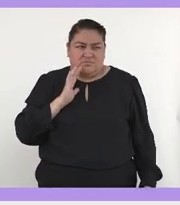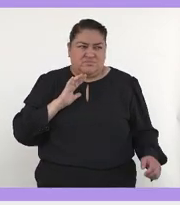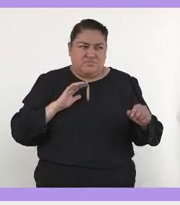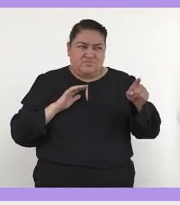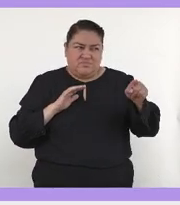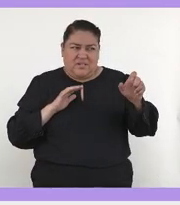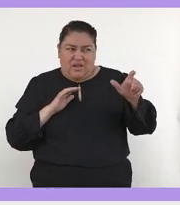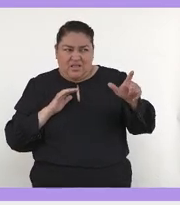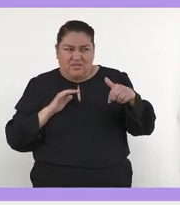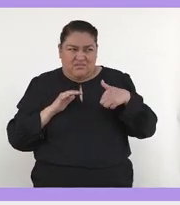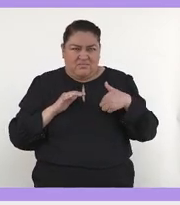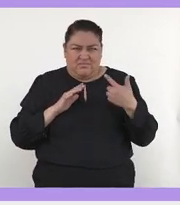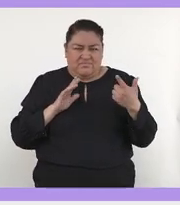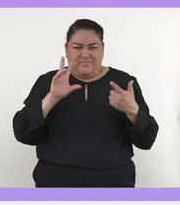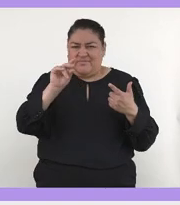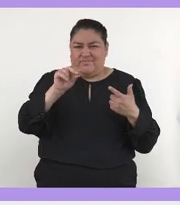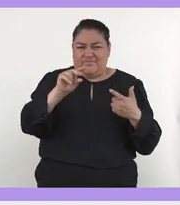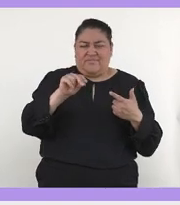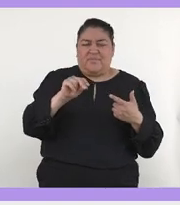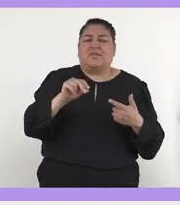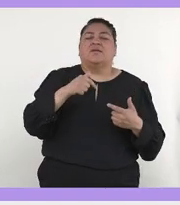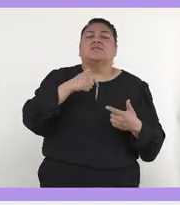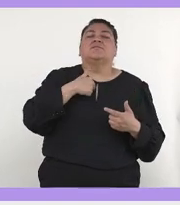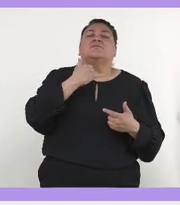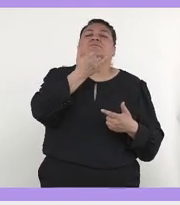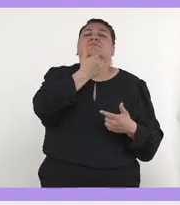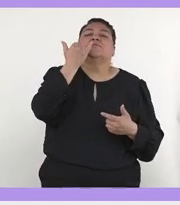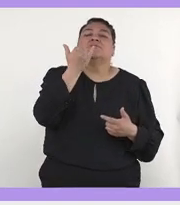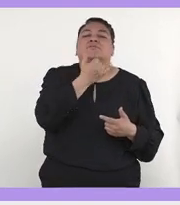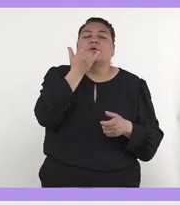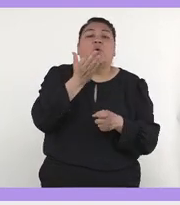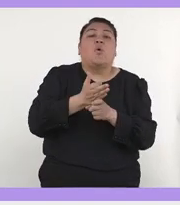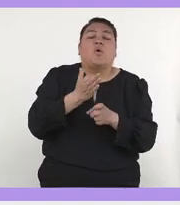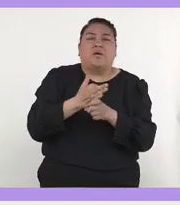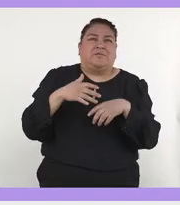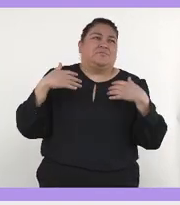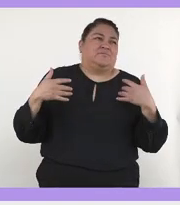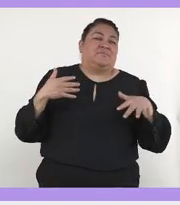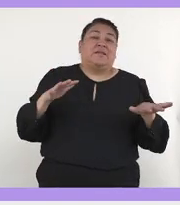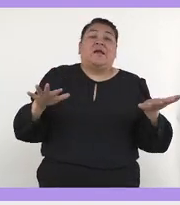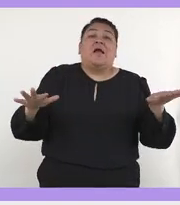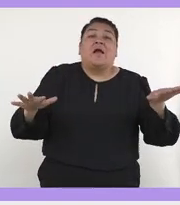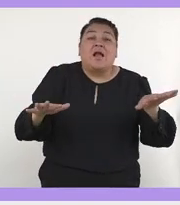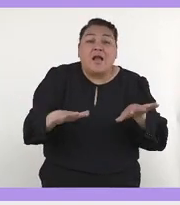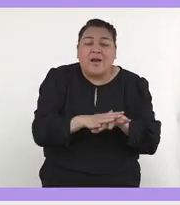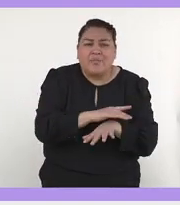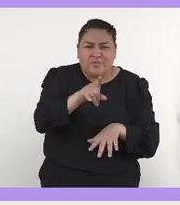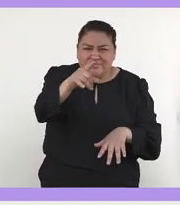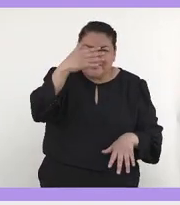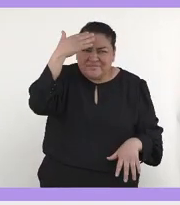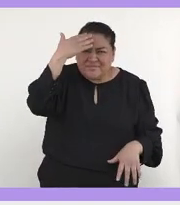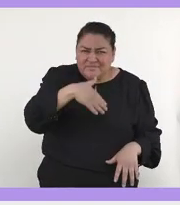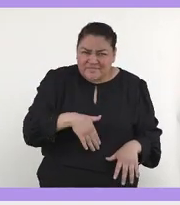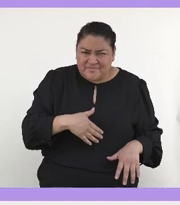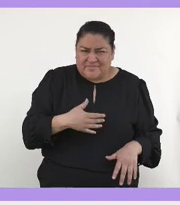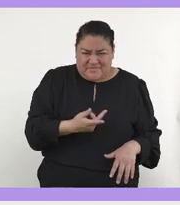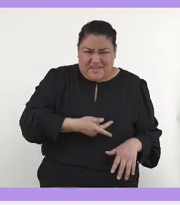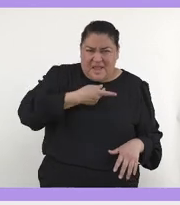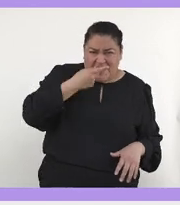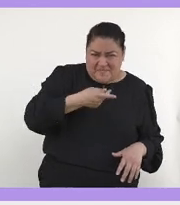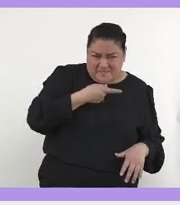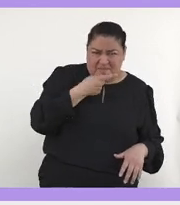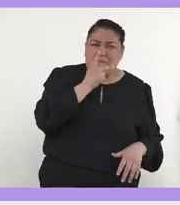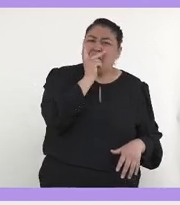y una de las cosas que a mí me parece que es maravillosa que está pasando en este momento es que las cosas están